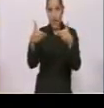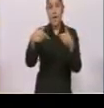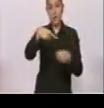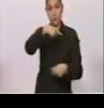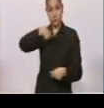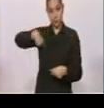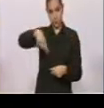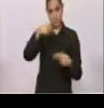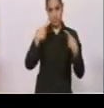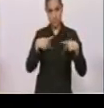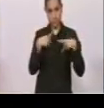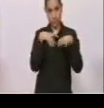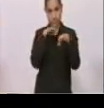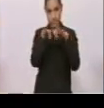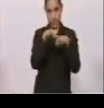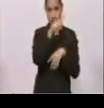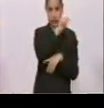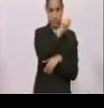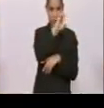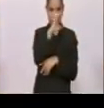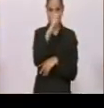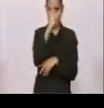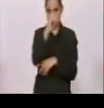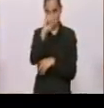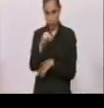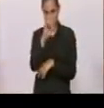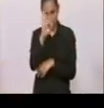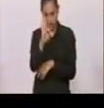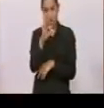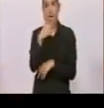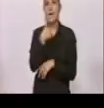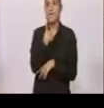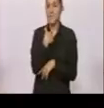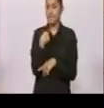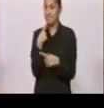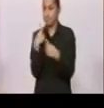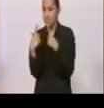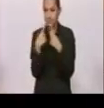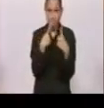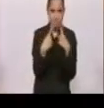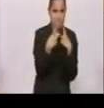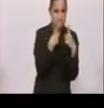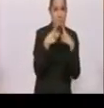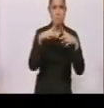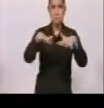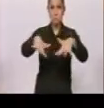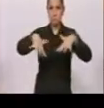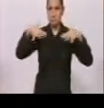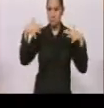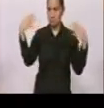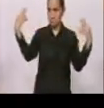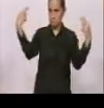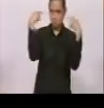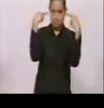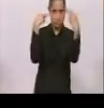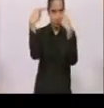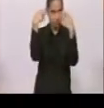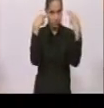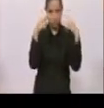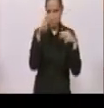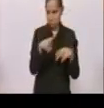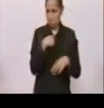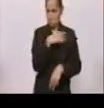con la transparencia requerida. Discutimos públicamente los razonamientos de nuestras